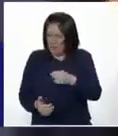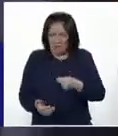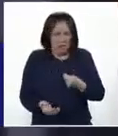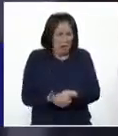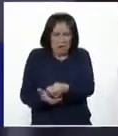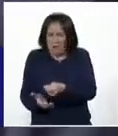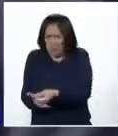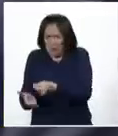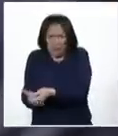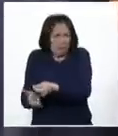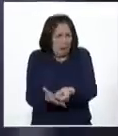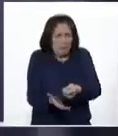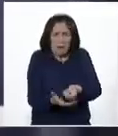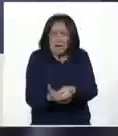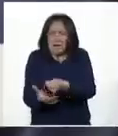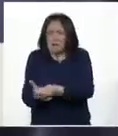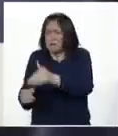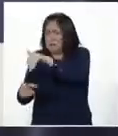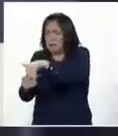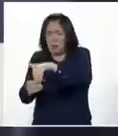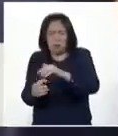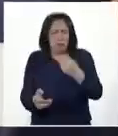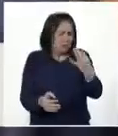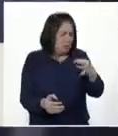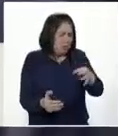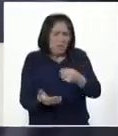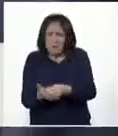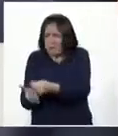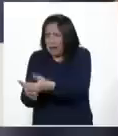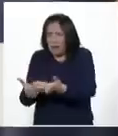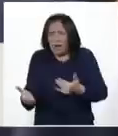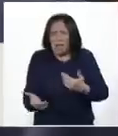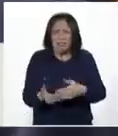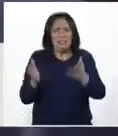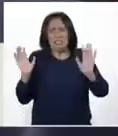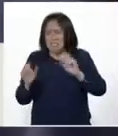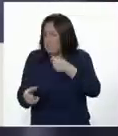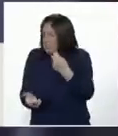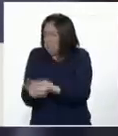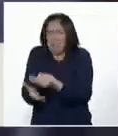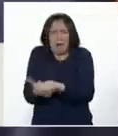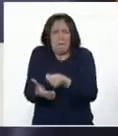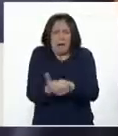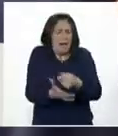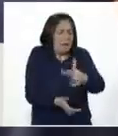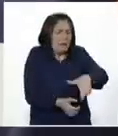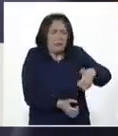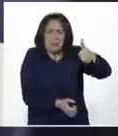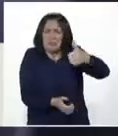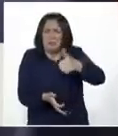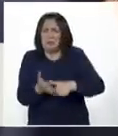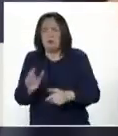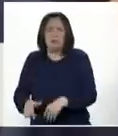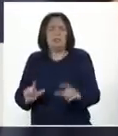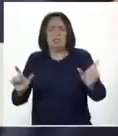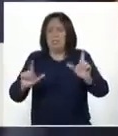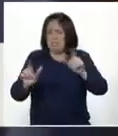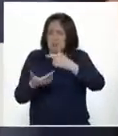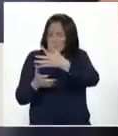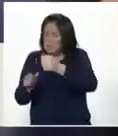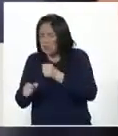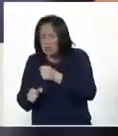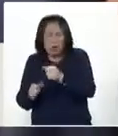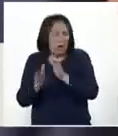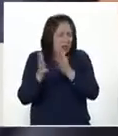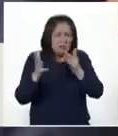comprado conciencias, ha comprado votos, ha pagado por adelantado, les ha pagado a los directores y dueños de los medios de comunicación.